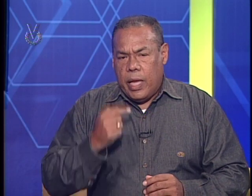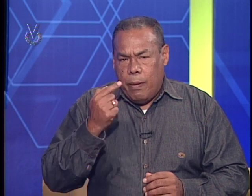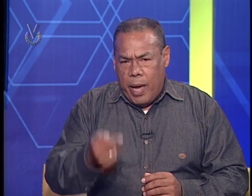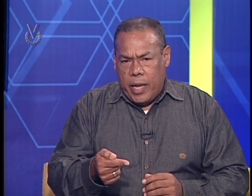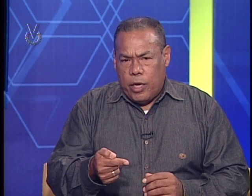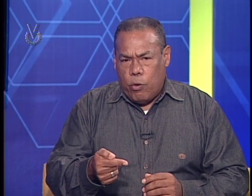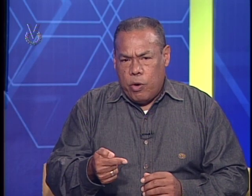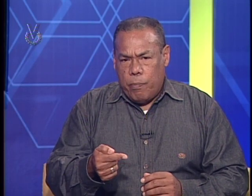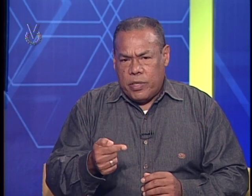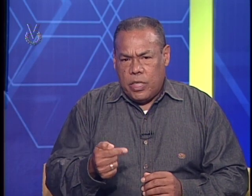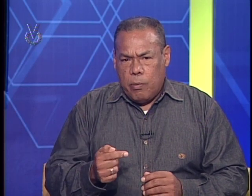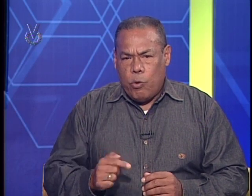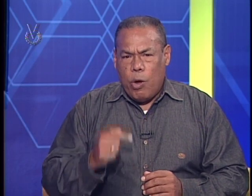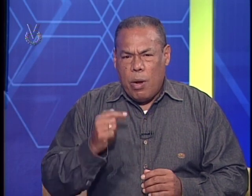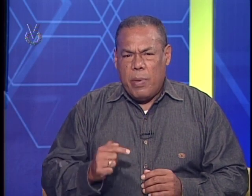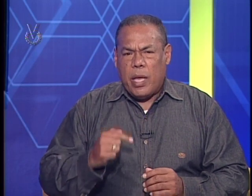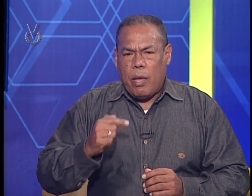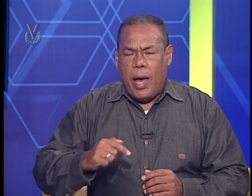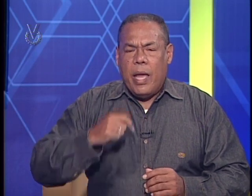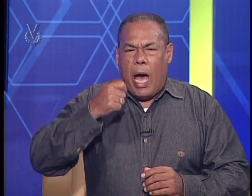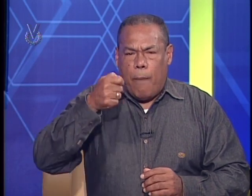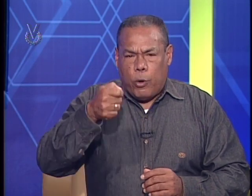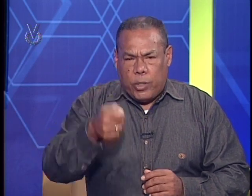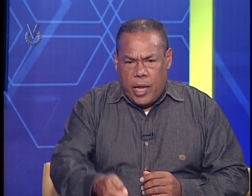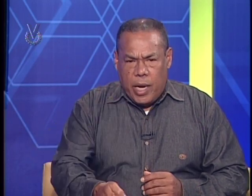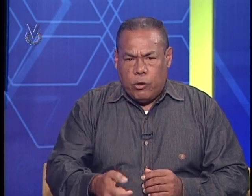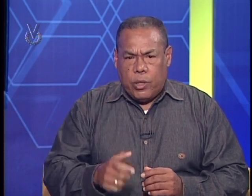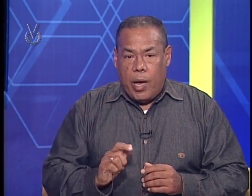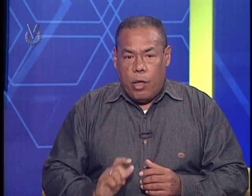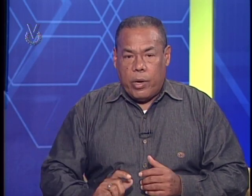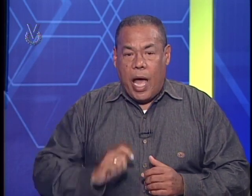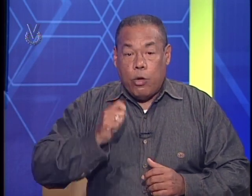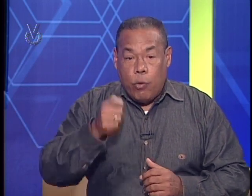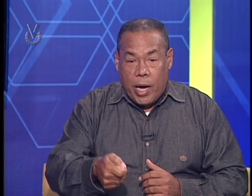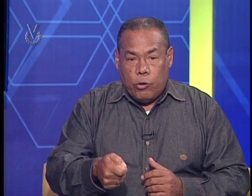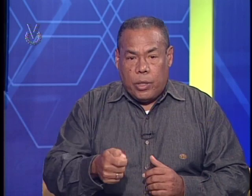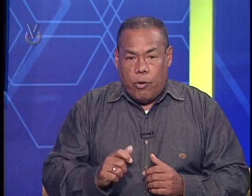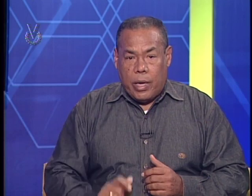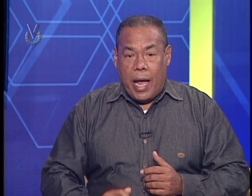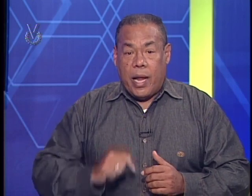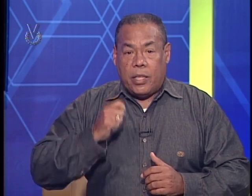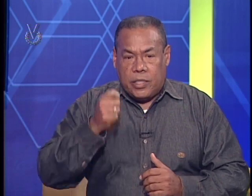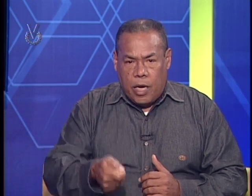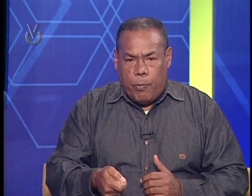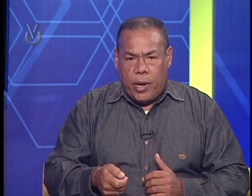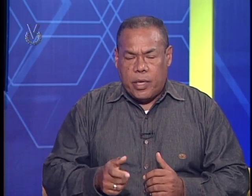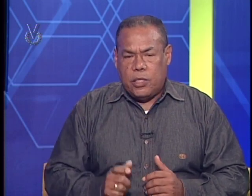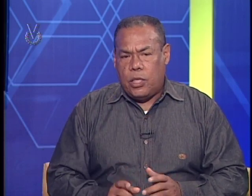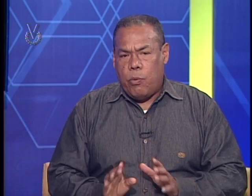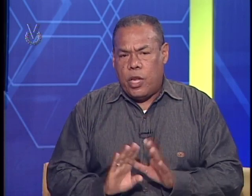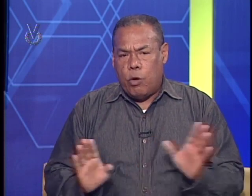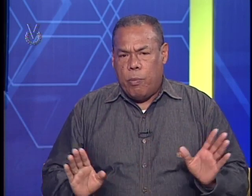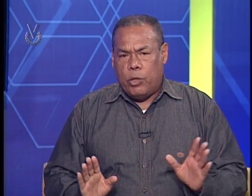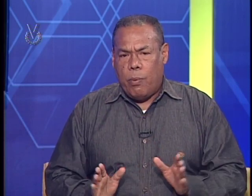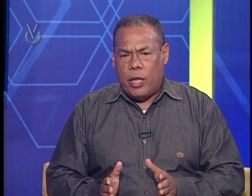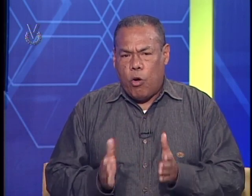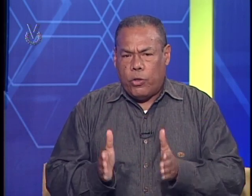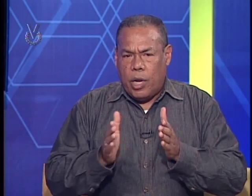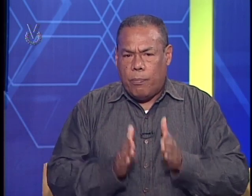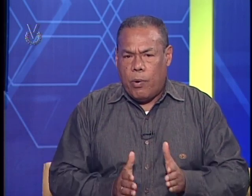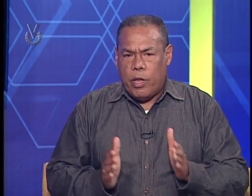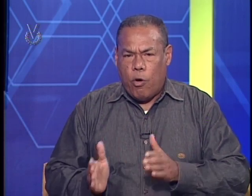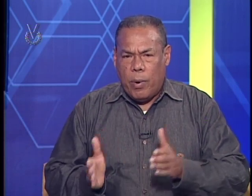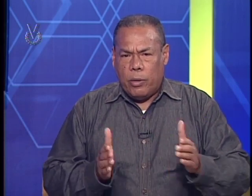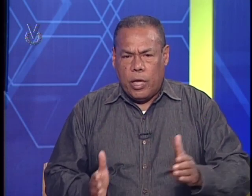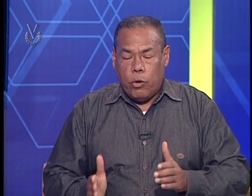medida emana del gobierno del presidente Maduro, es una medida que va a proteger a los trabajadores, a ayudar a los trabajadores, a garantizar el poder adquisitivo, y en ningún momento va en